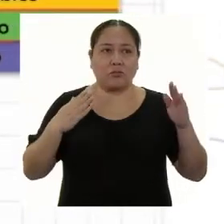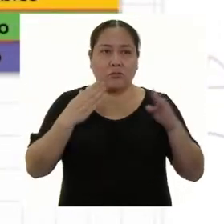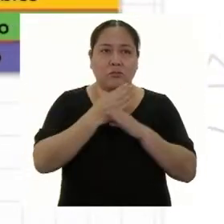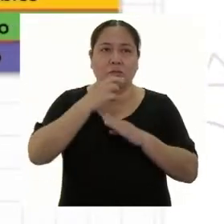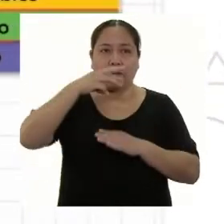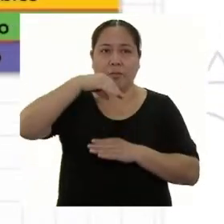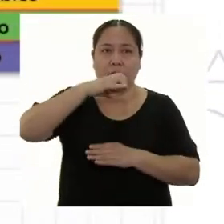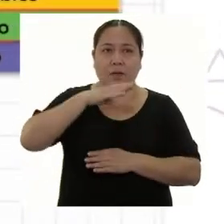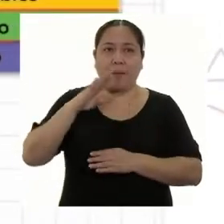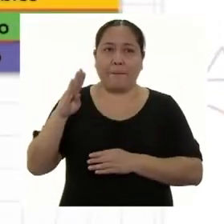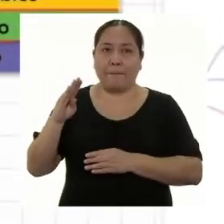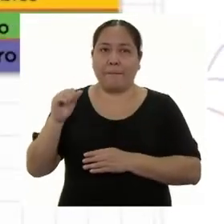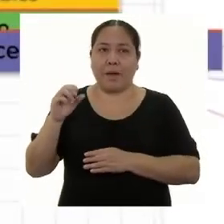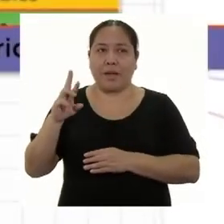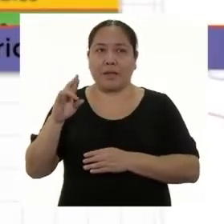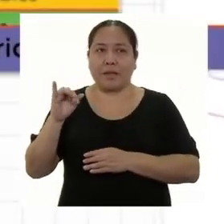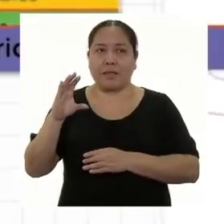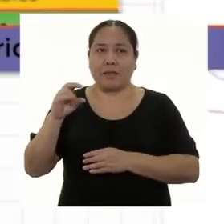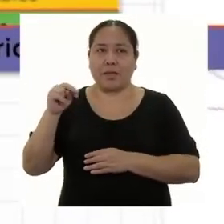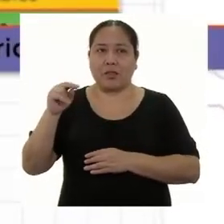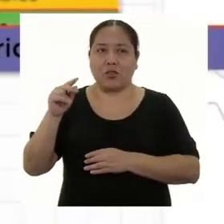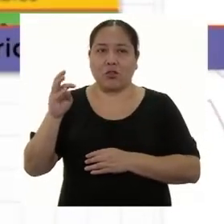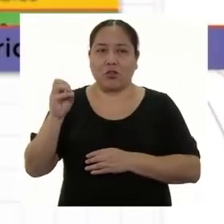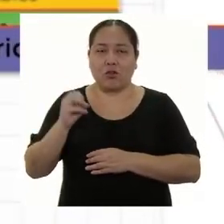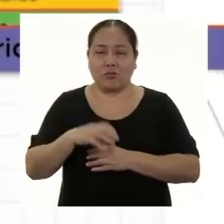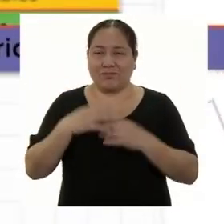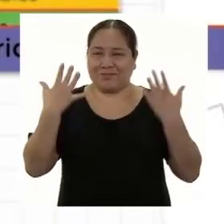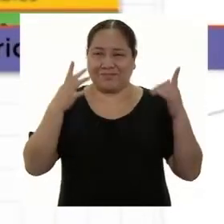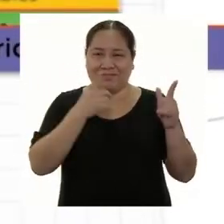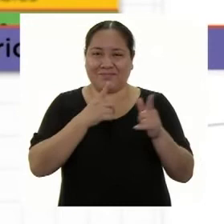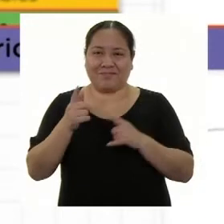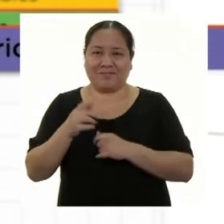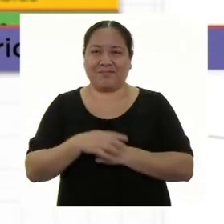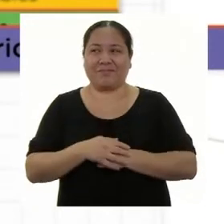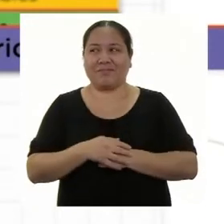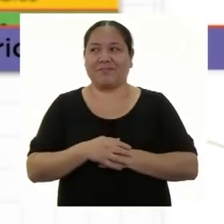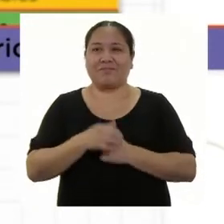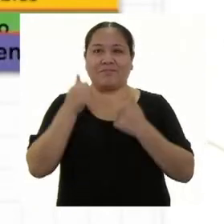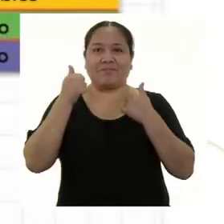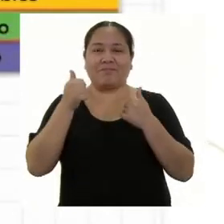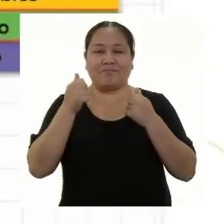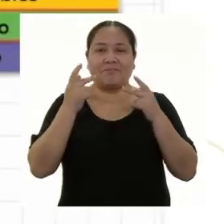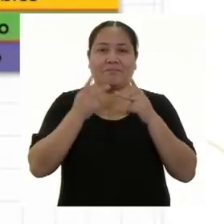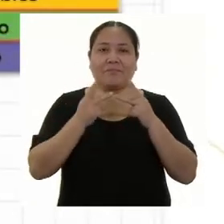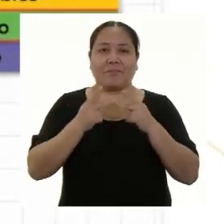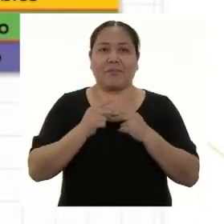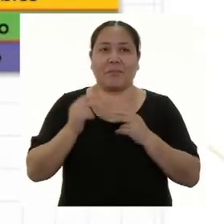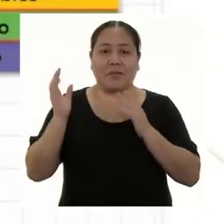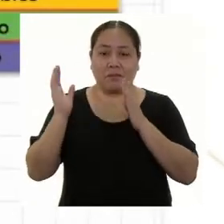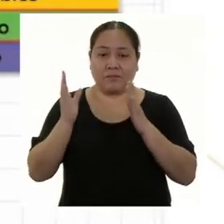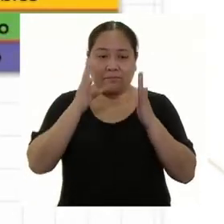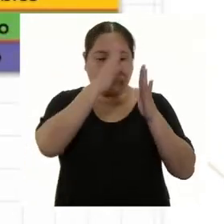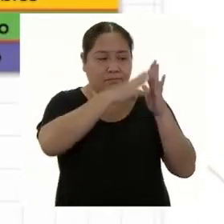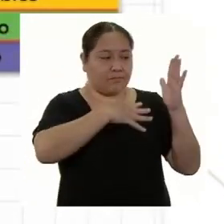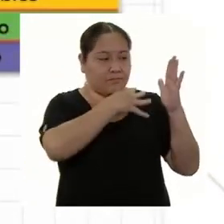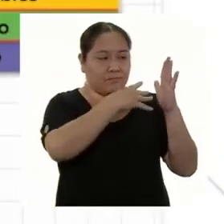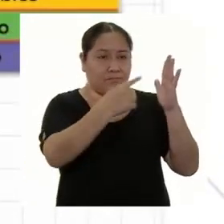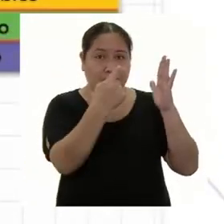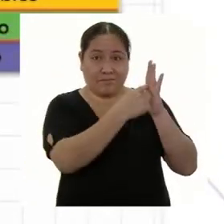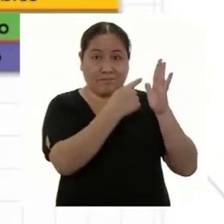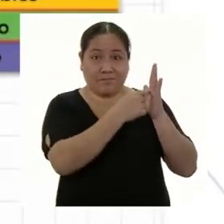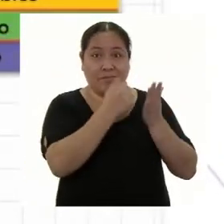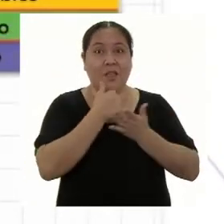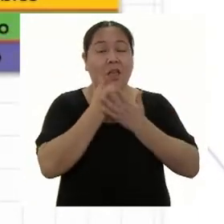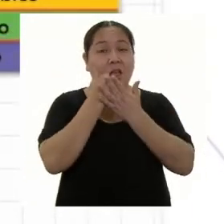genera otro punto que se llama baricentro. ¡Listo! Excelente. Los organizadores visuales nos ayudan a